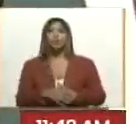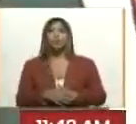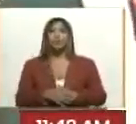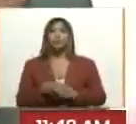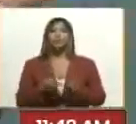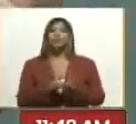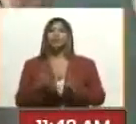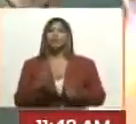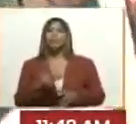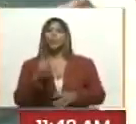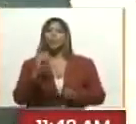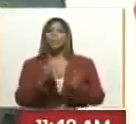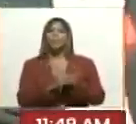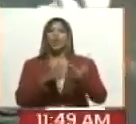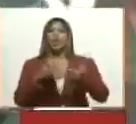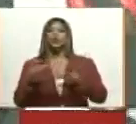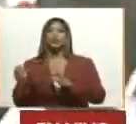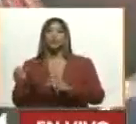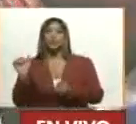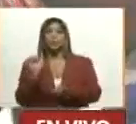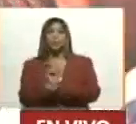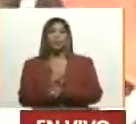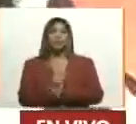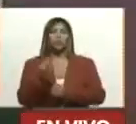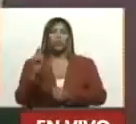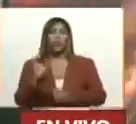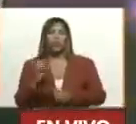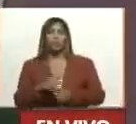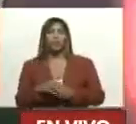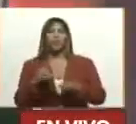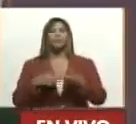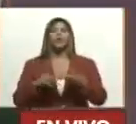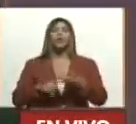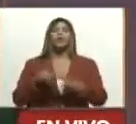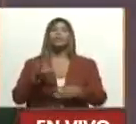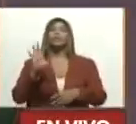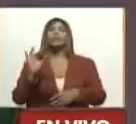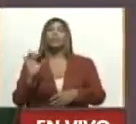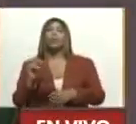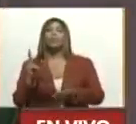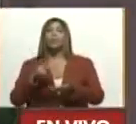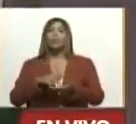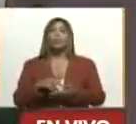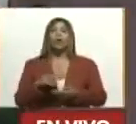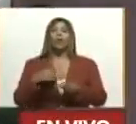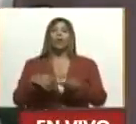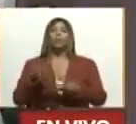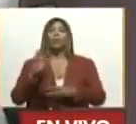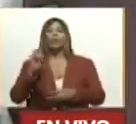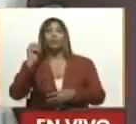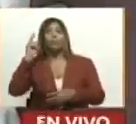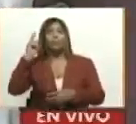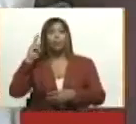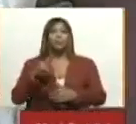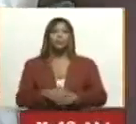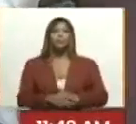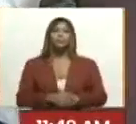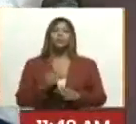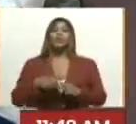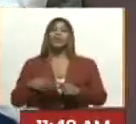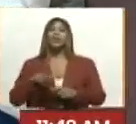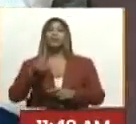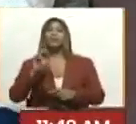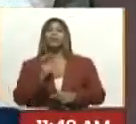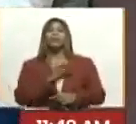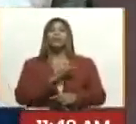cerca de los 1.800, hay 50 en Paraguay, hay 40 en Perú, 30 en